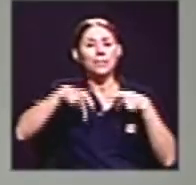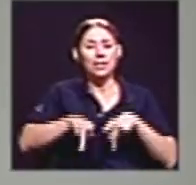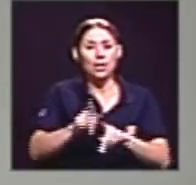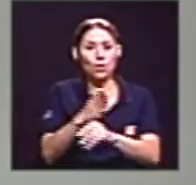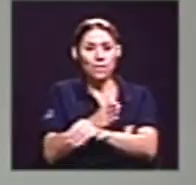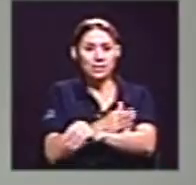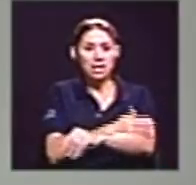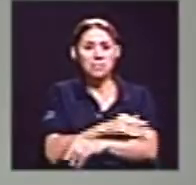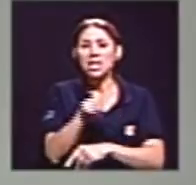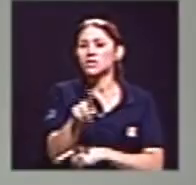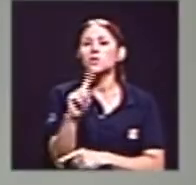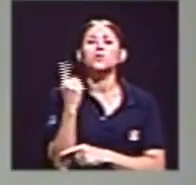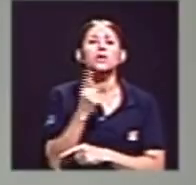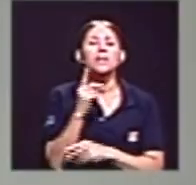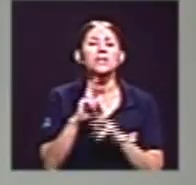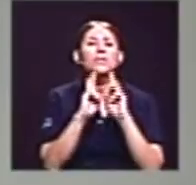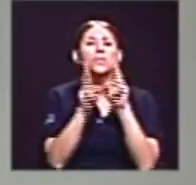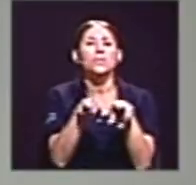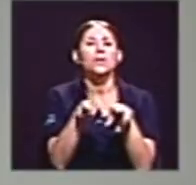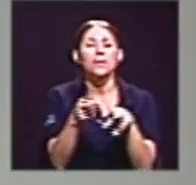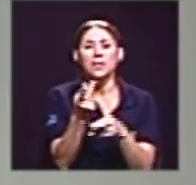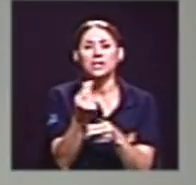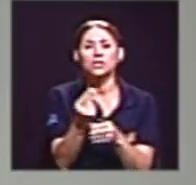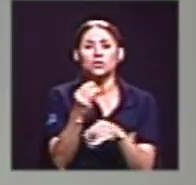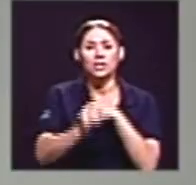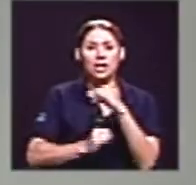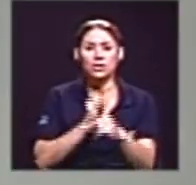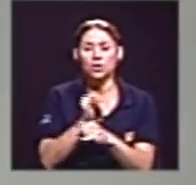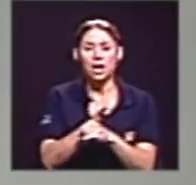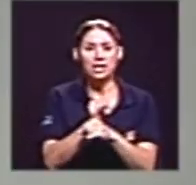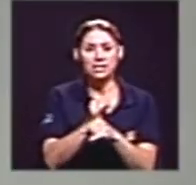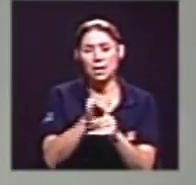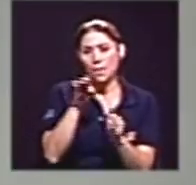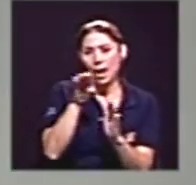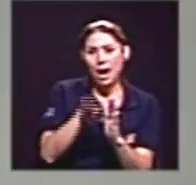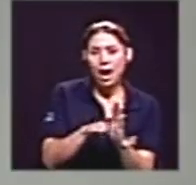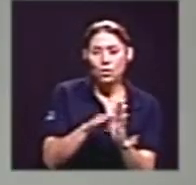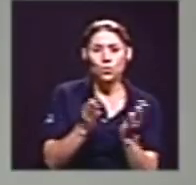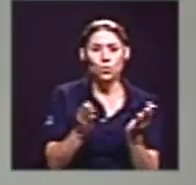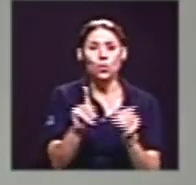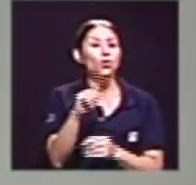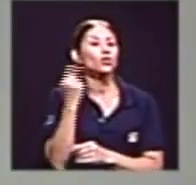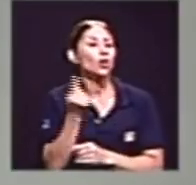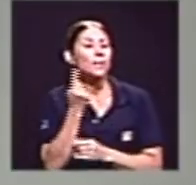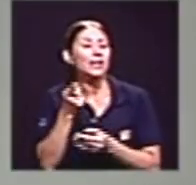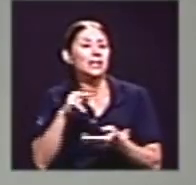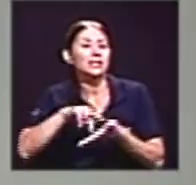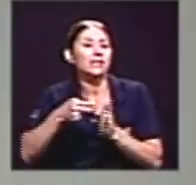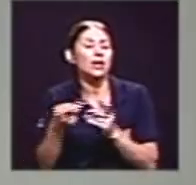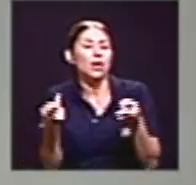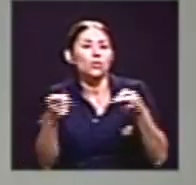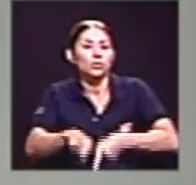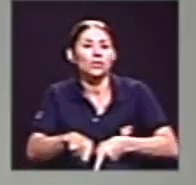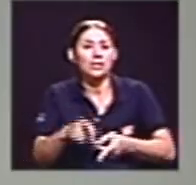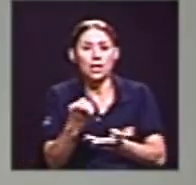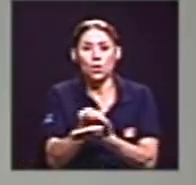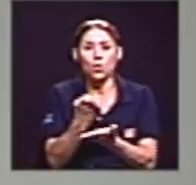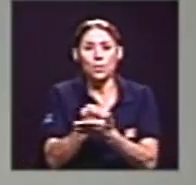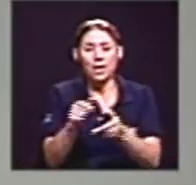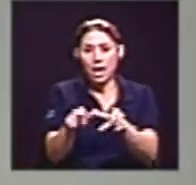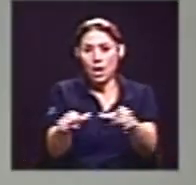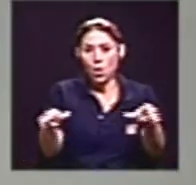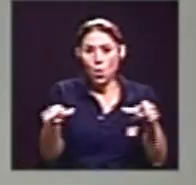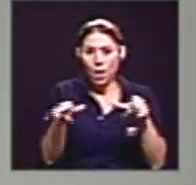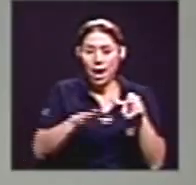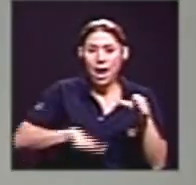consecuencia de que los precios internacionales bajaron, no es solo consecuencia de que la economía local creció poco,